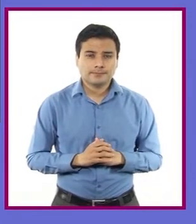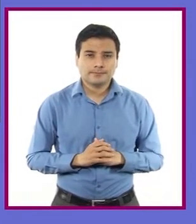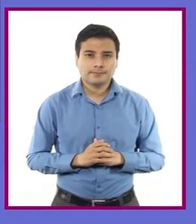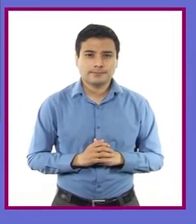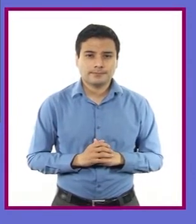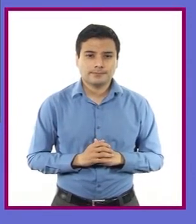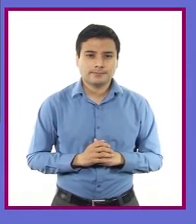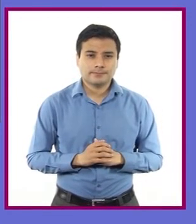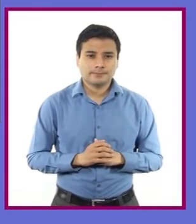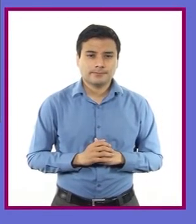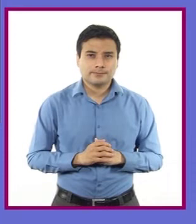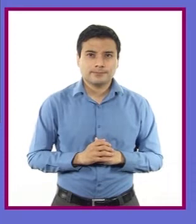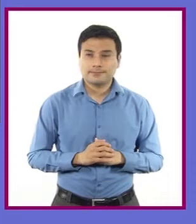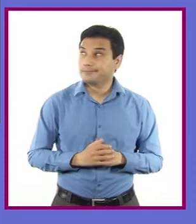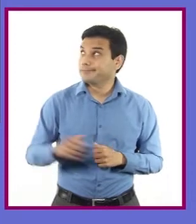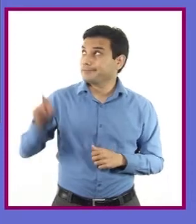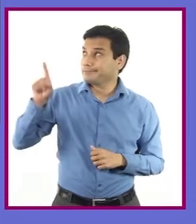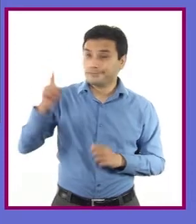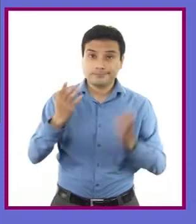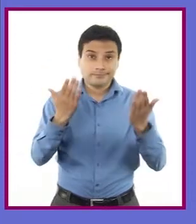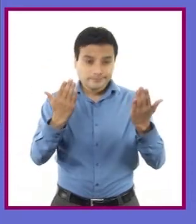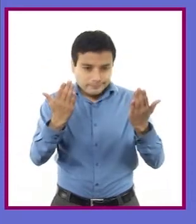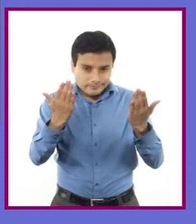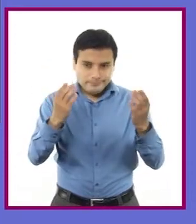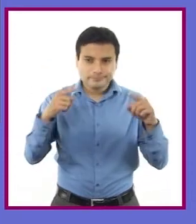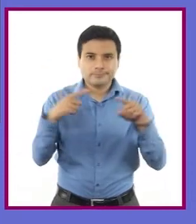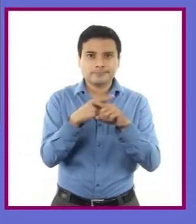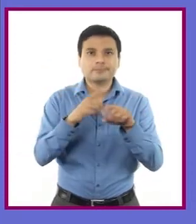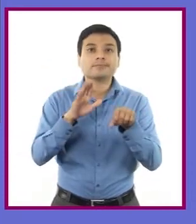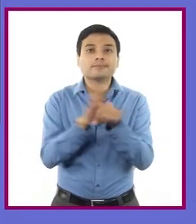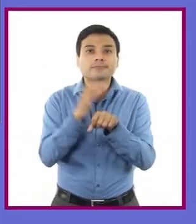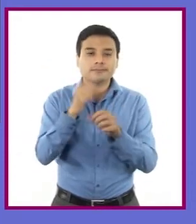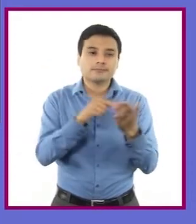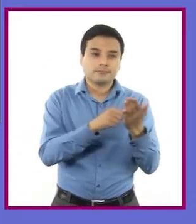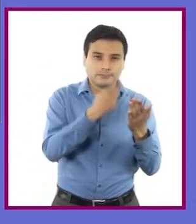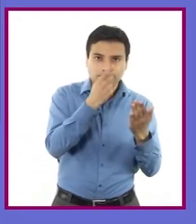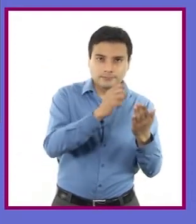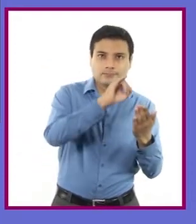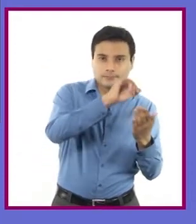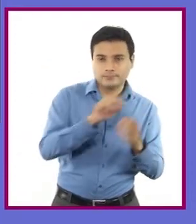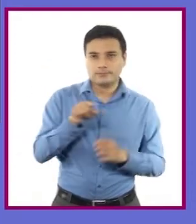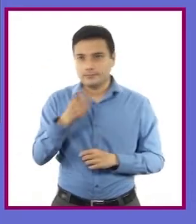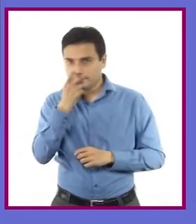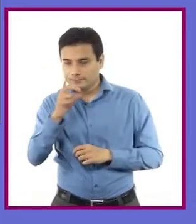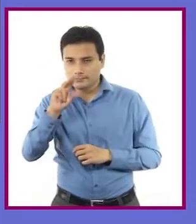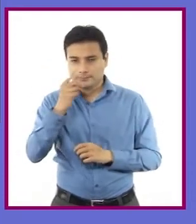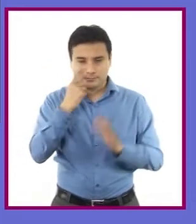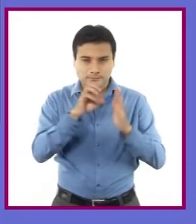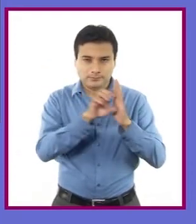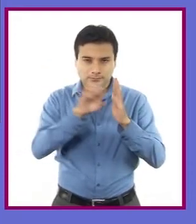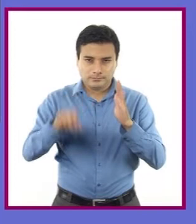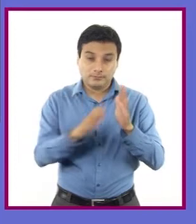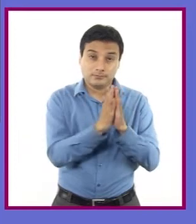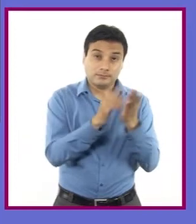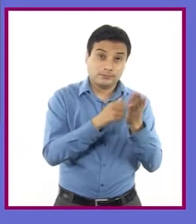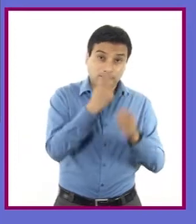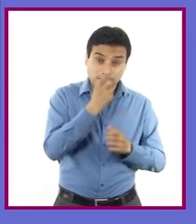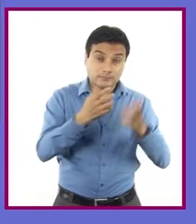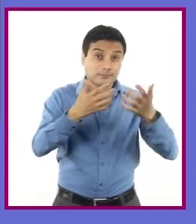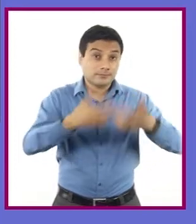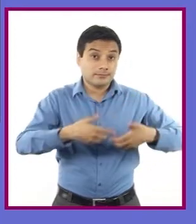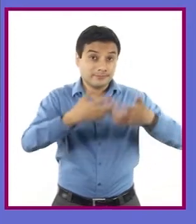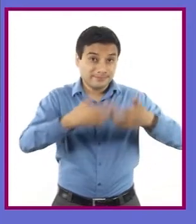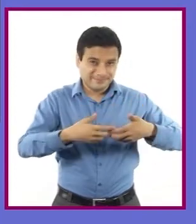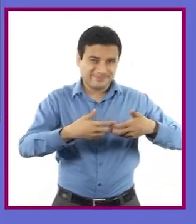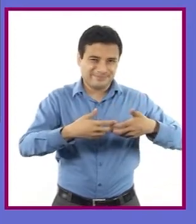Y estas son ideas contradictorias, porque una afirma lo que otro niega. Escucha, en un texto dice que la planta nuclear de